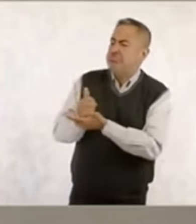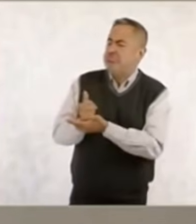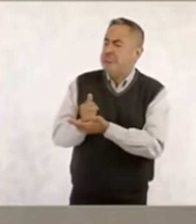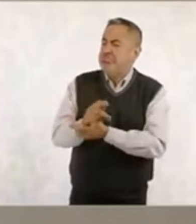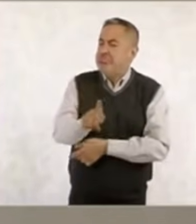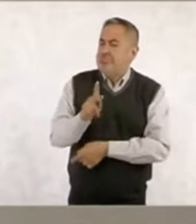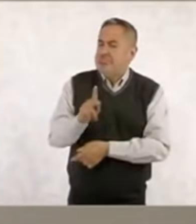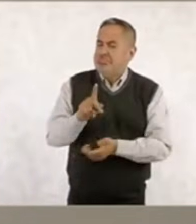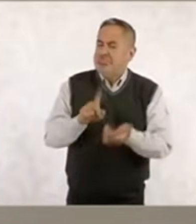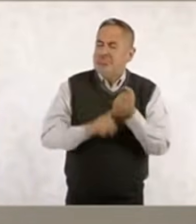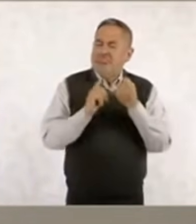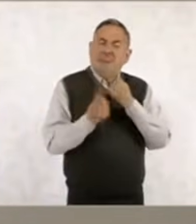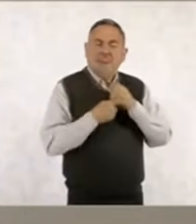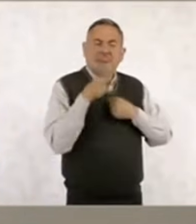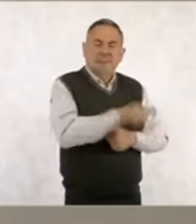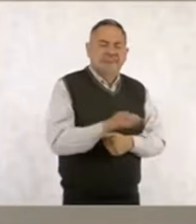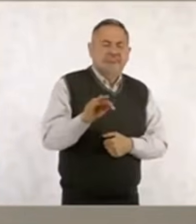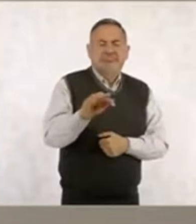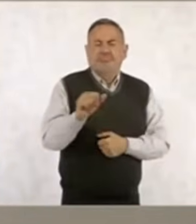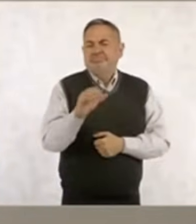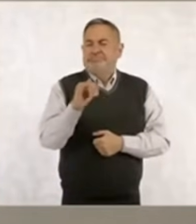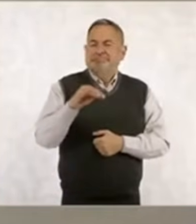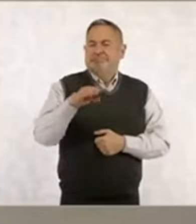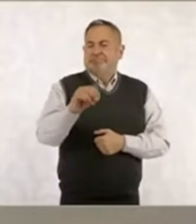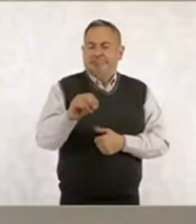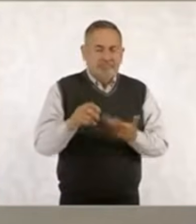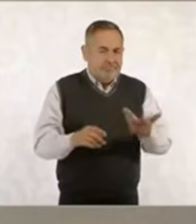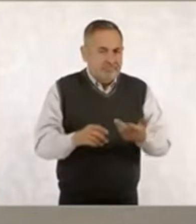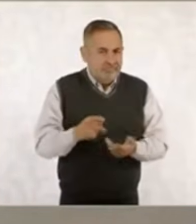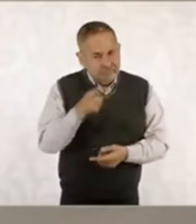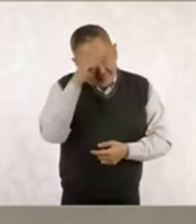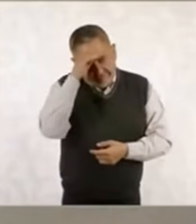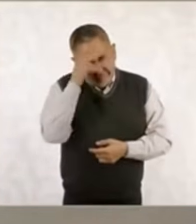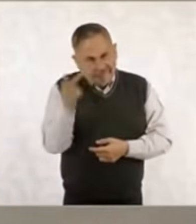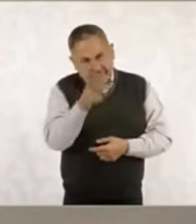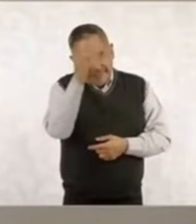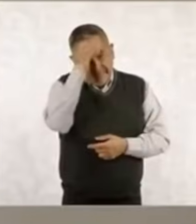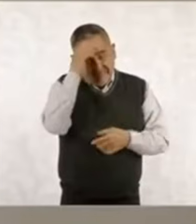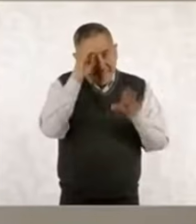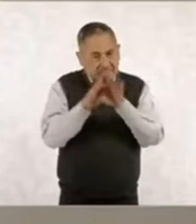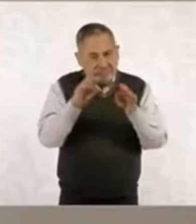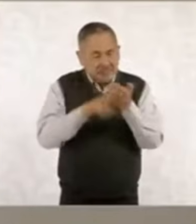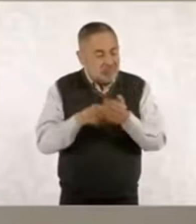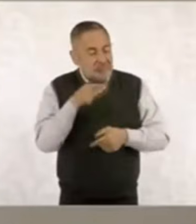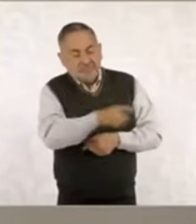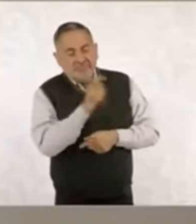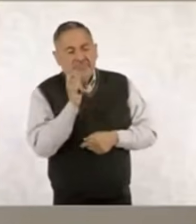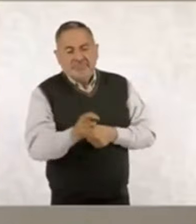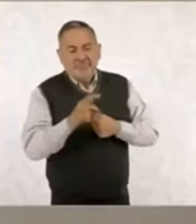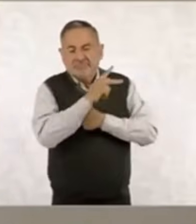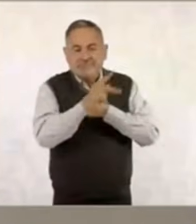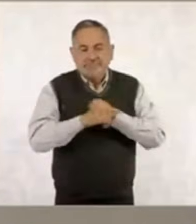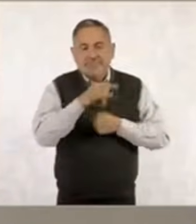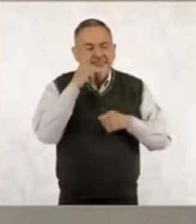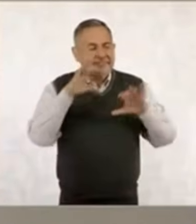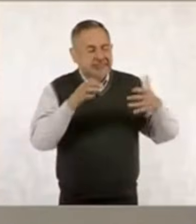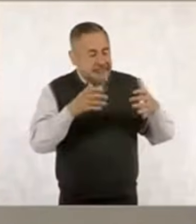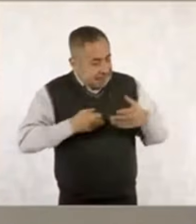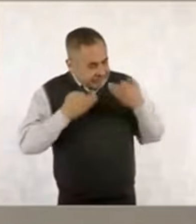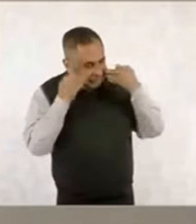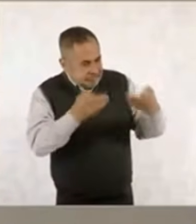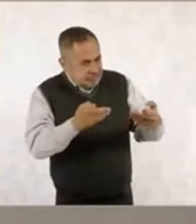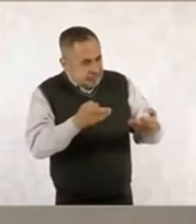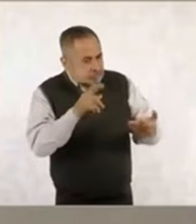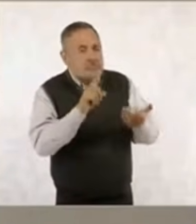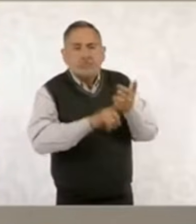preguntarle si pudiera ahondar esta reflexión de parte de usted sobre todo este proceso que ahora estamos viviendo